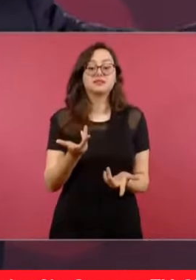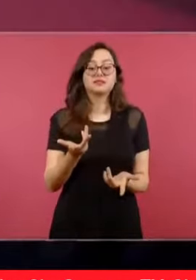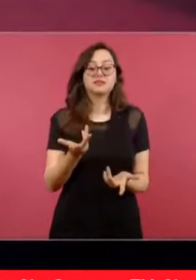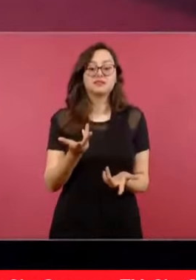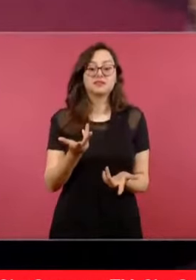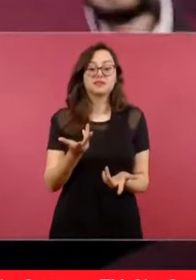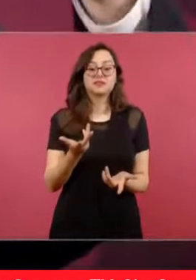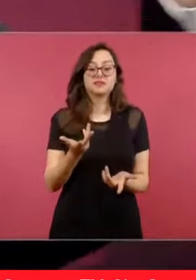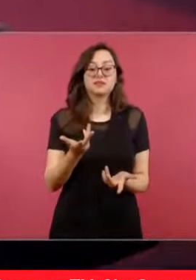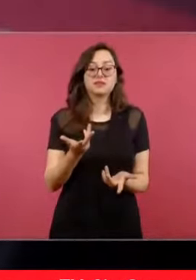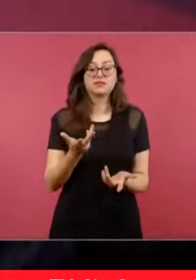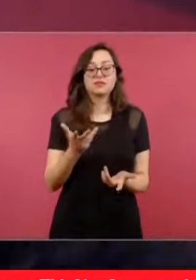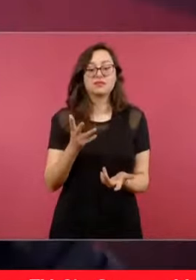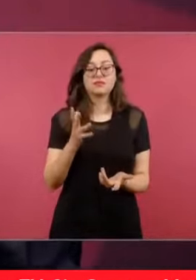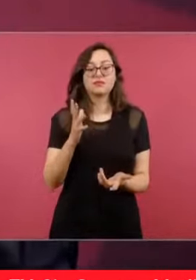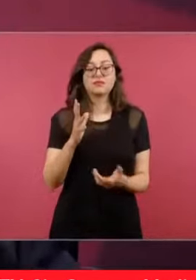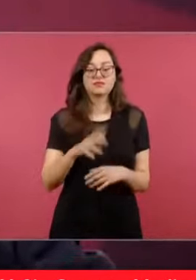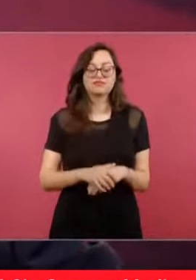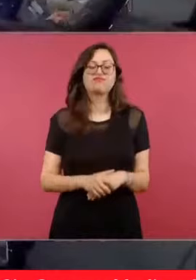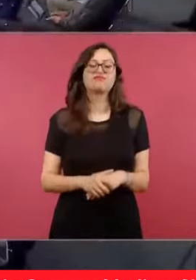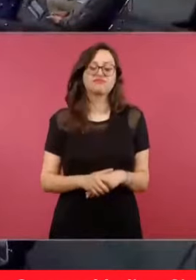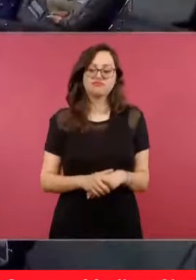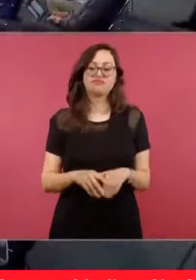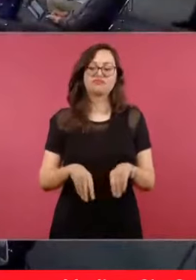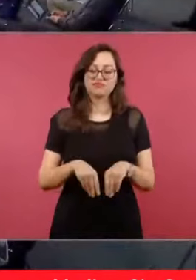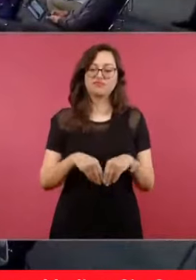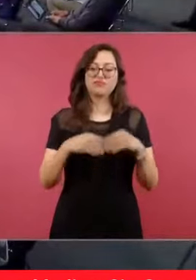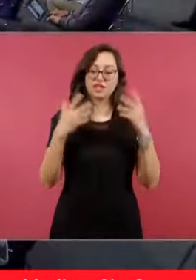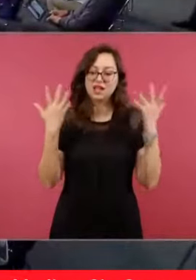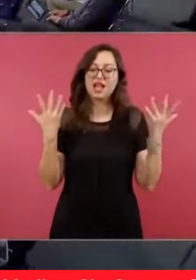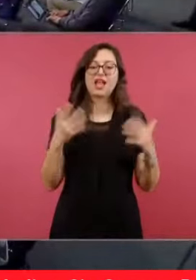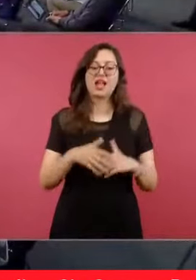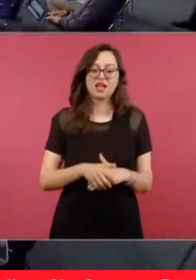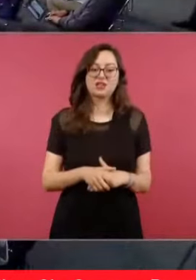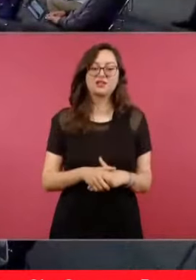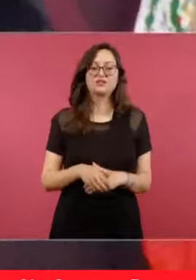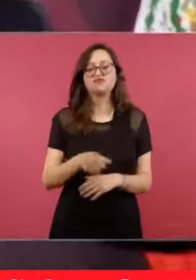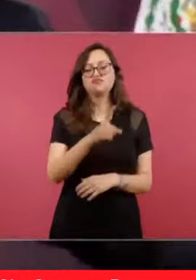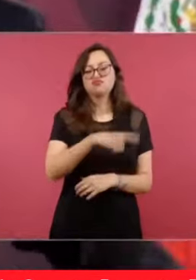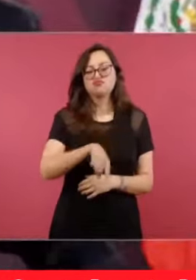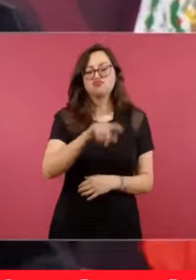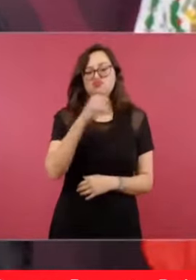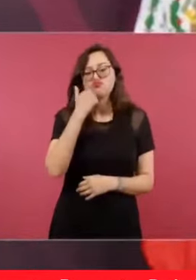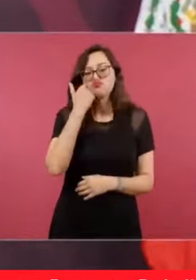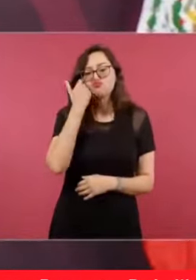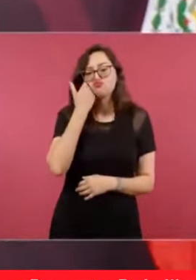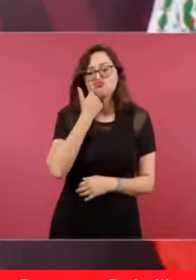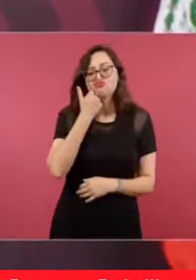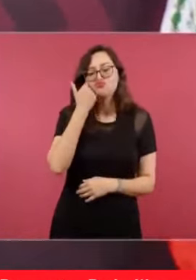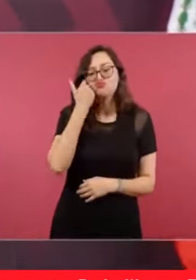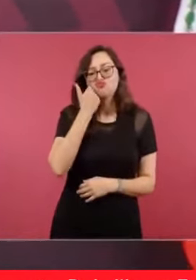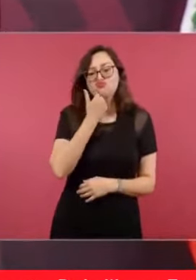eso la cámara claro no afanosos